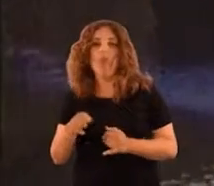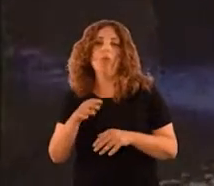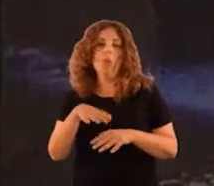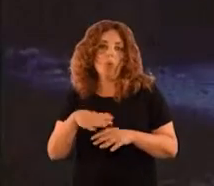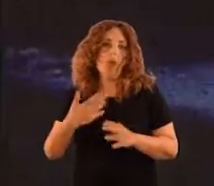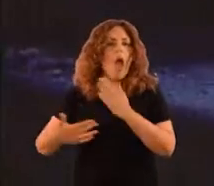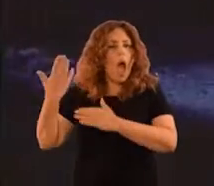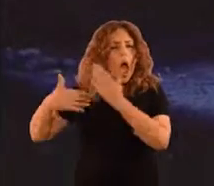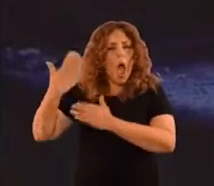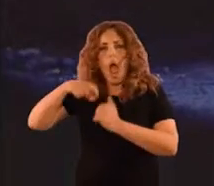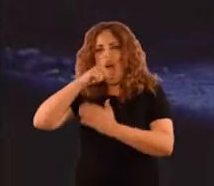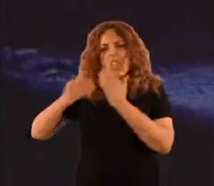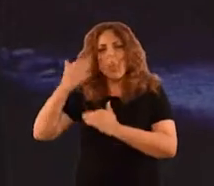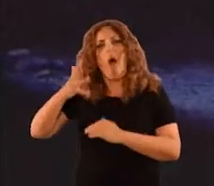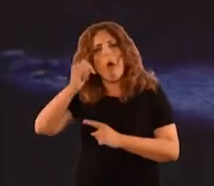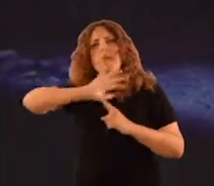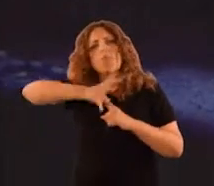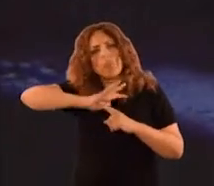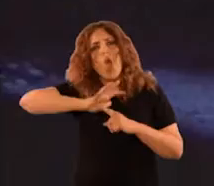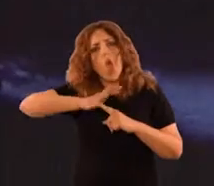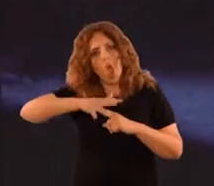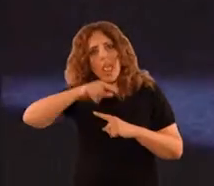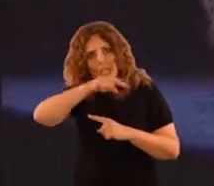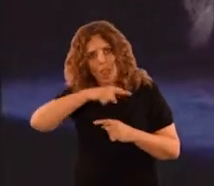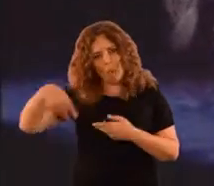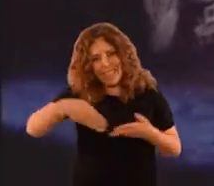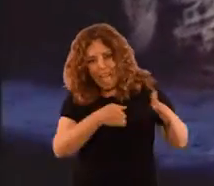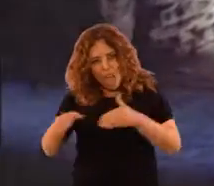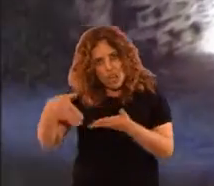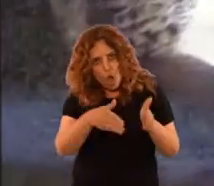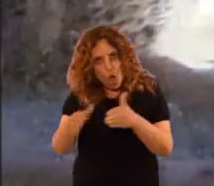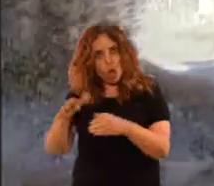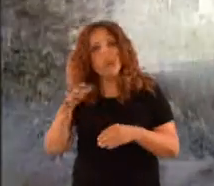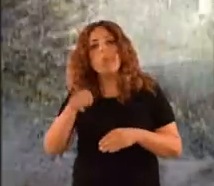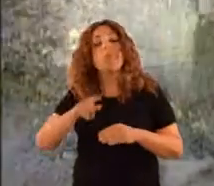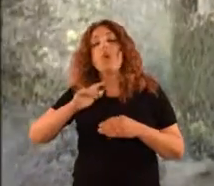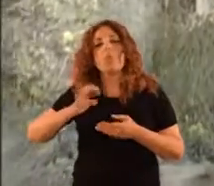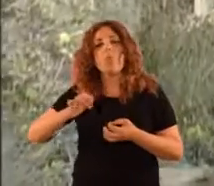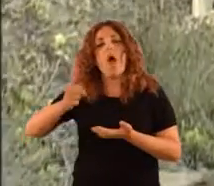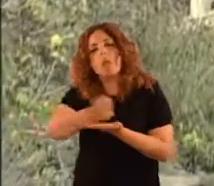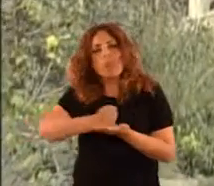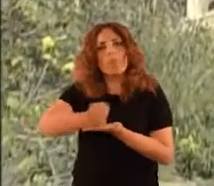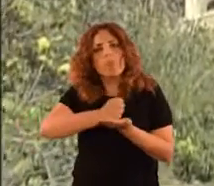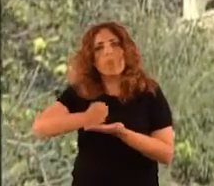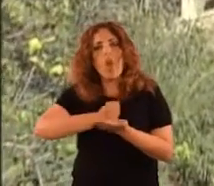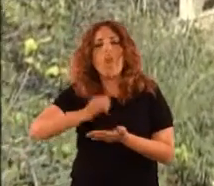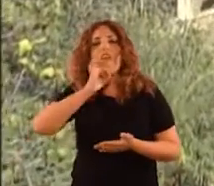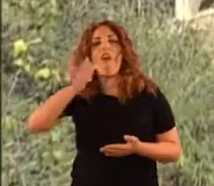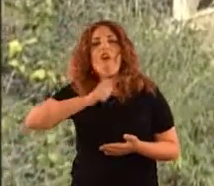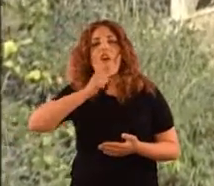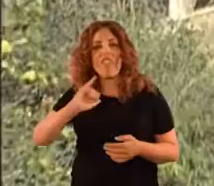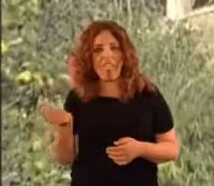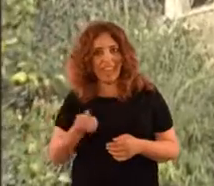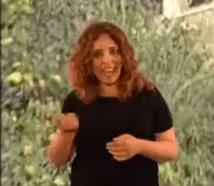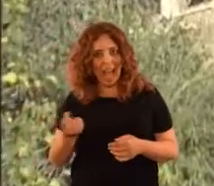toma su nombre de la existencia de unos antiguos molinos hidráulicos en el fondo del cañón, utilizados para moler las producciones de oliva